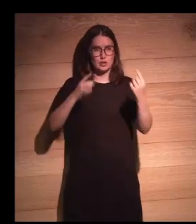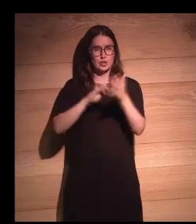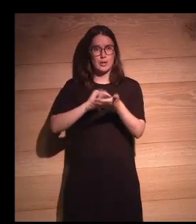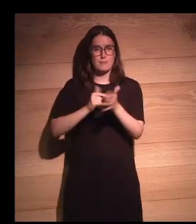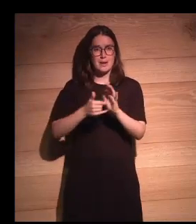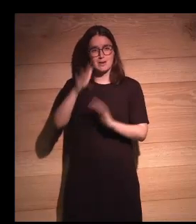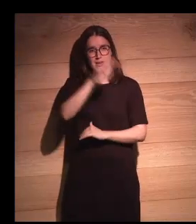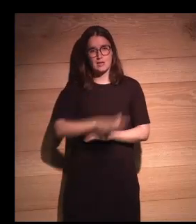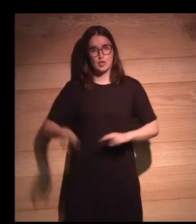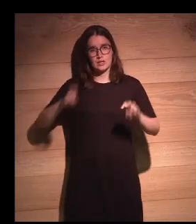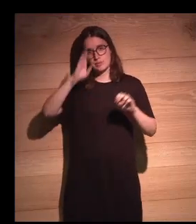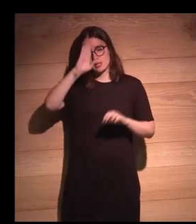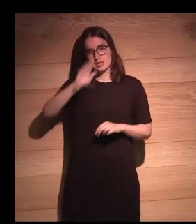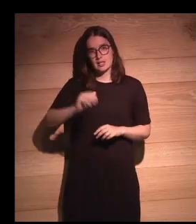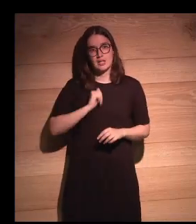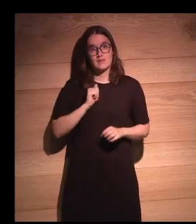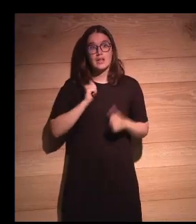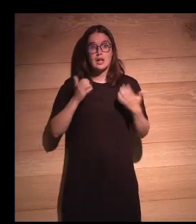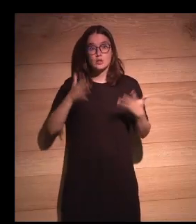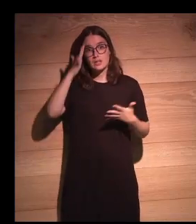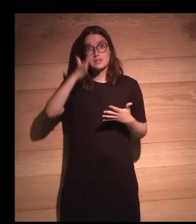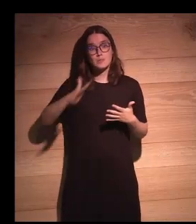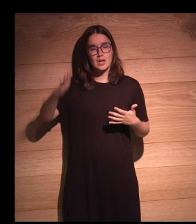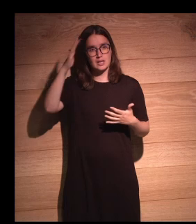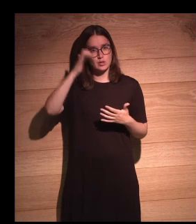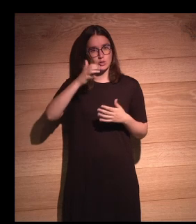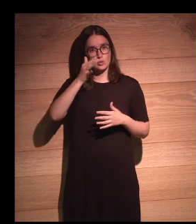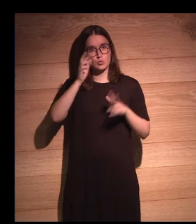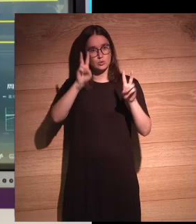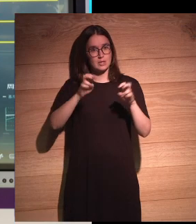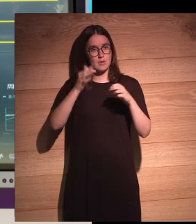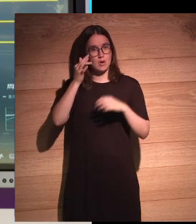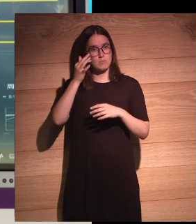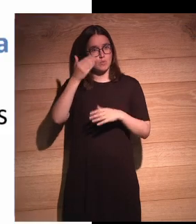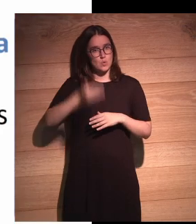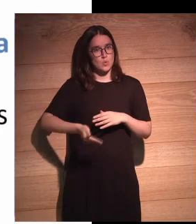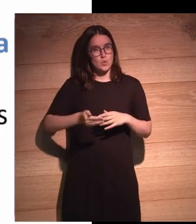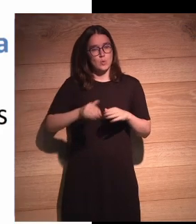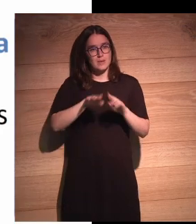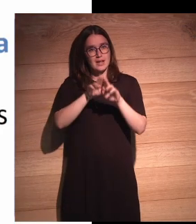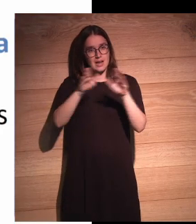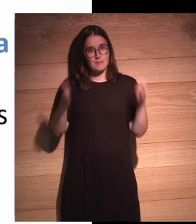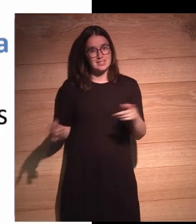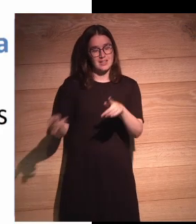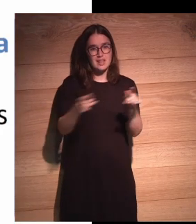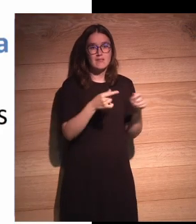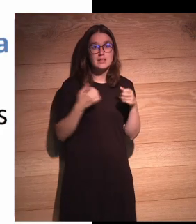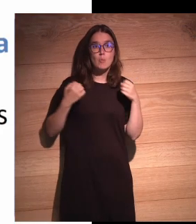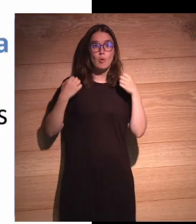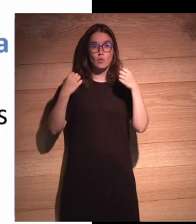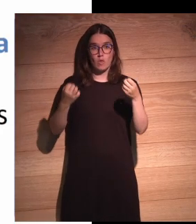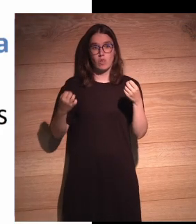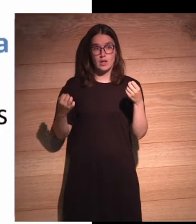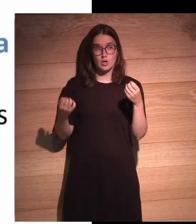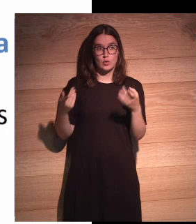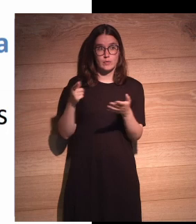nacional en inteligencia artificial. Entonces, imaginaos, y eso es un buen tema para la mesa de debate, el potencial que tiene, si podemos